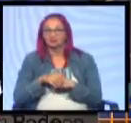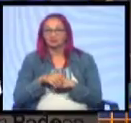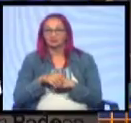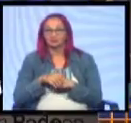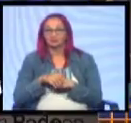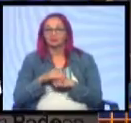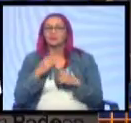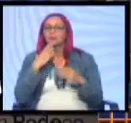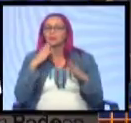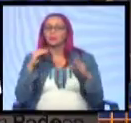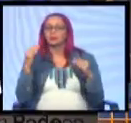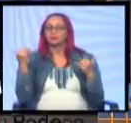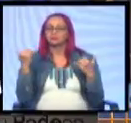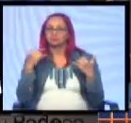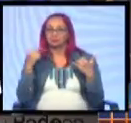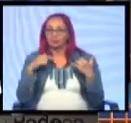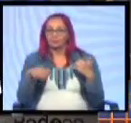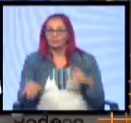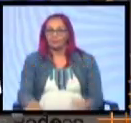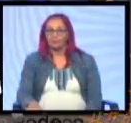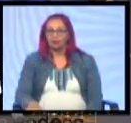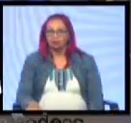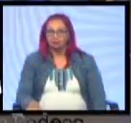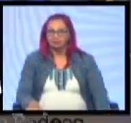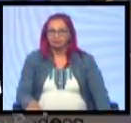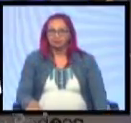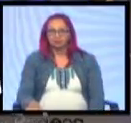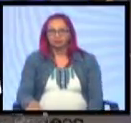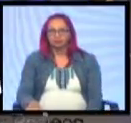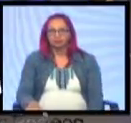Buenas noches. Sí, buenas noches. Bueno.